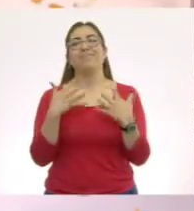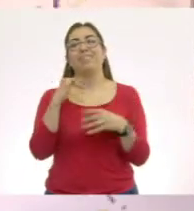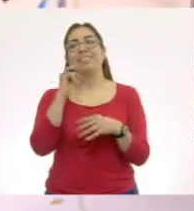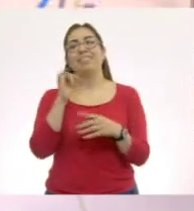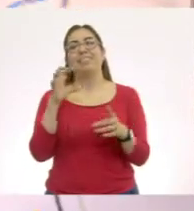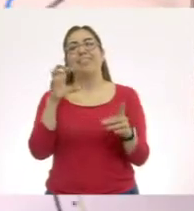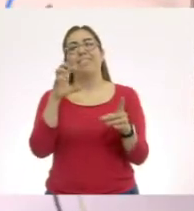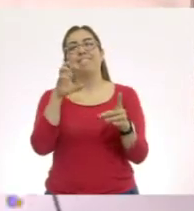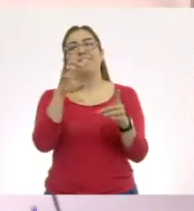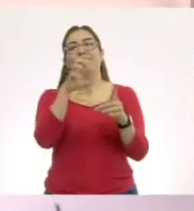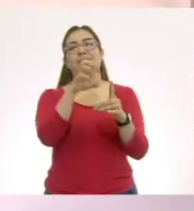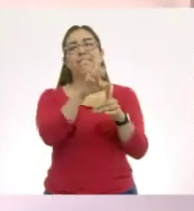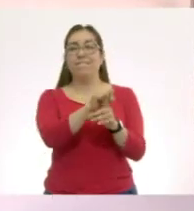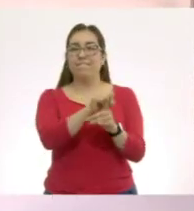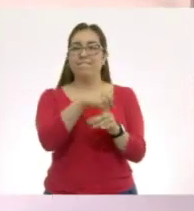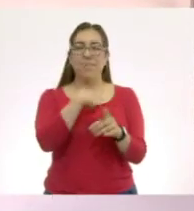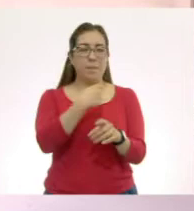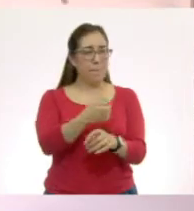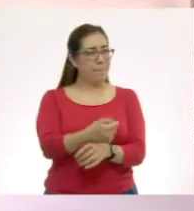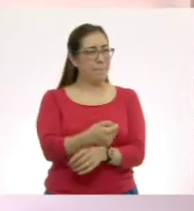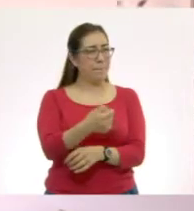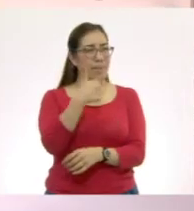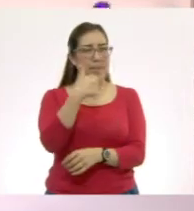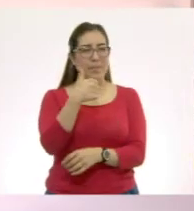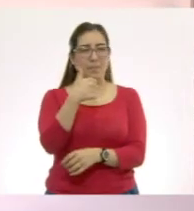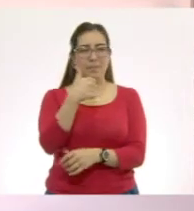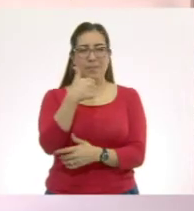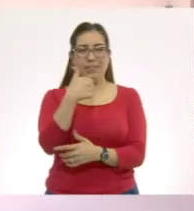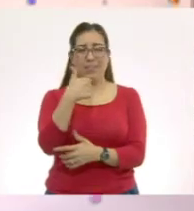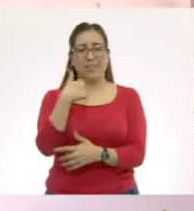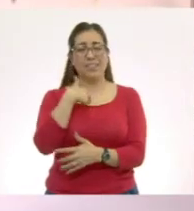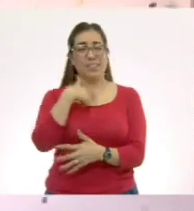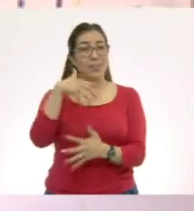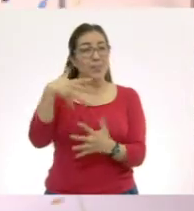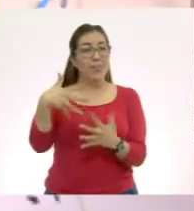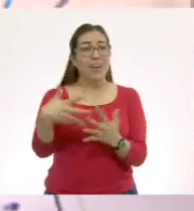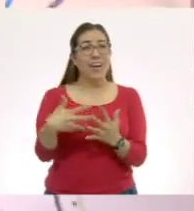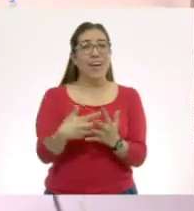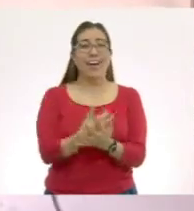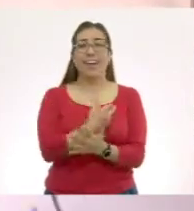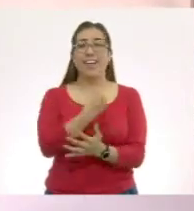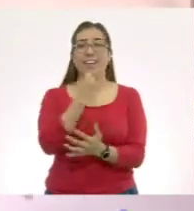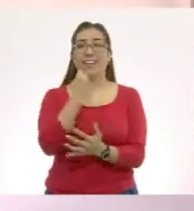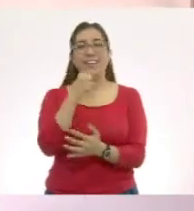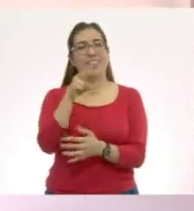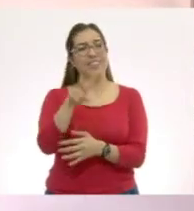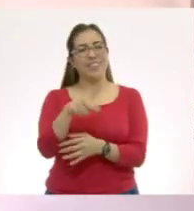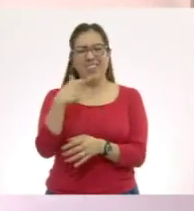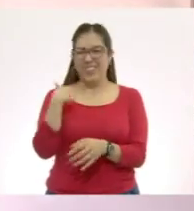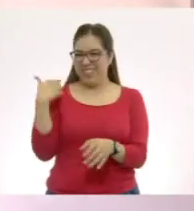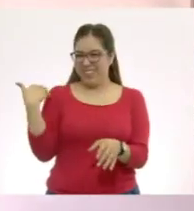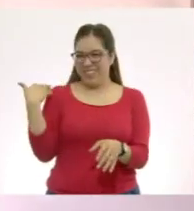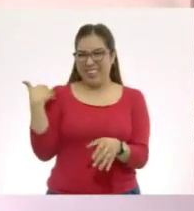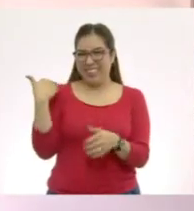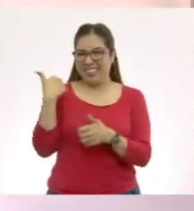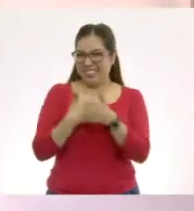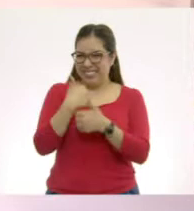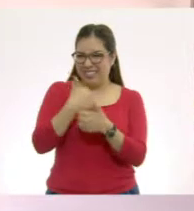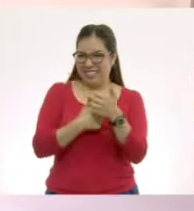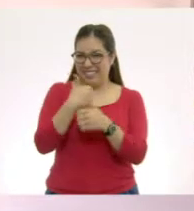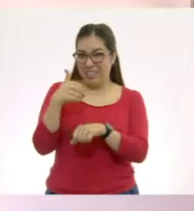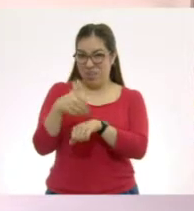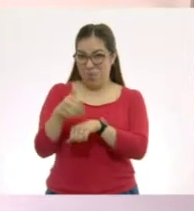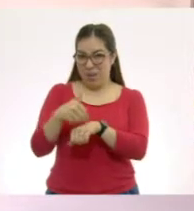¡Llegué! ¡Llegué primero! ¡Sí! ¡Gané! Es que me eché unas carreritas con los números, a ver quién